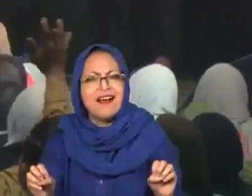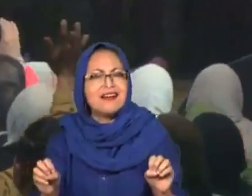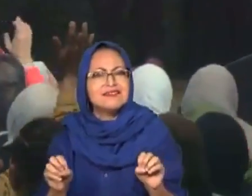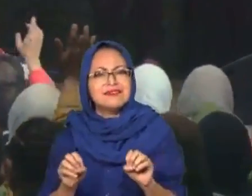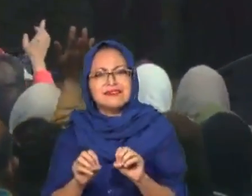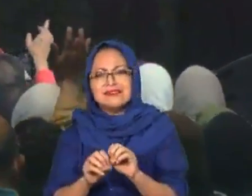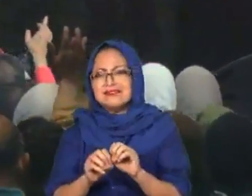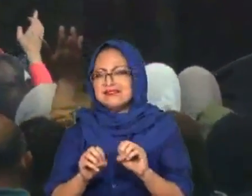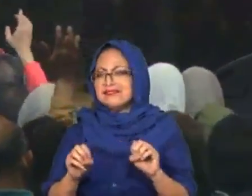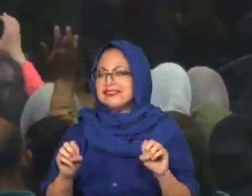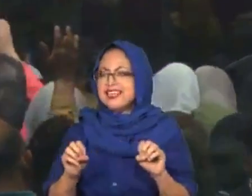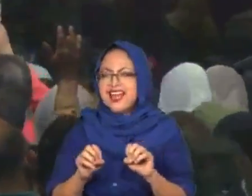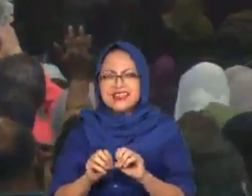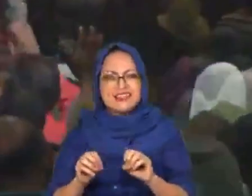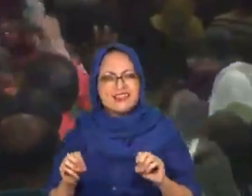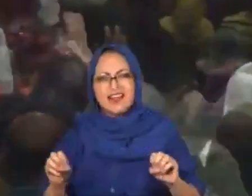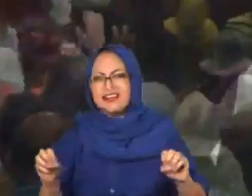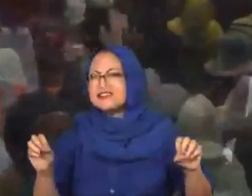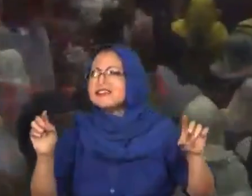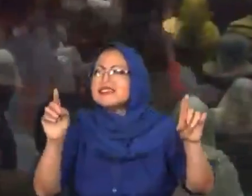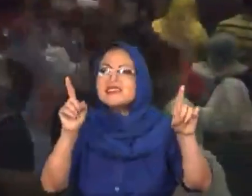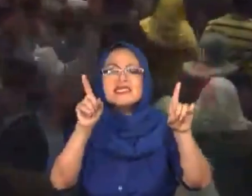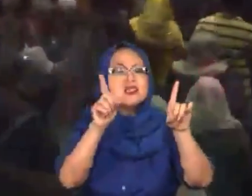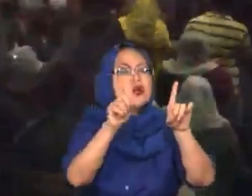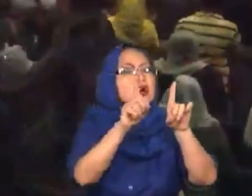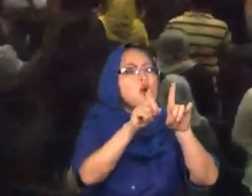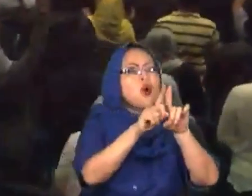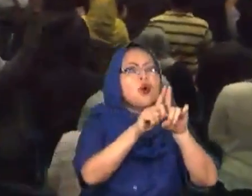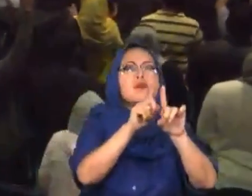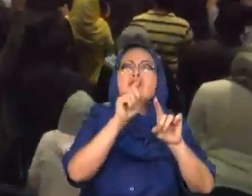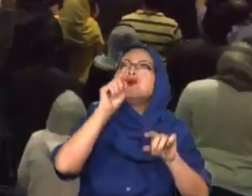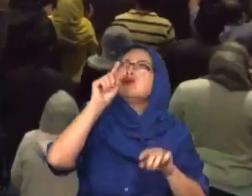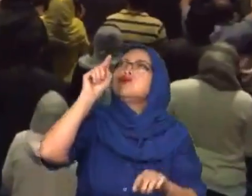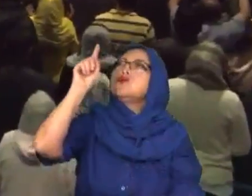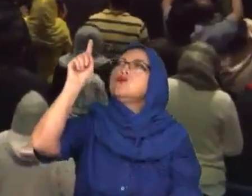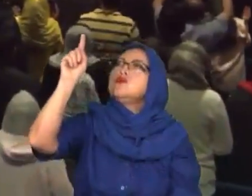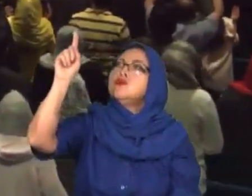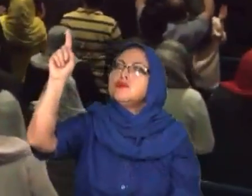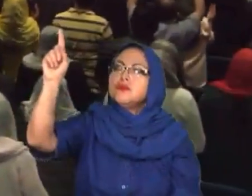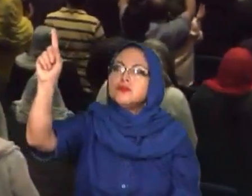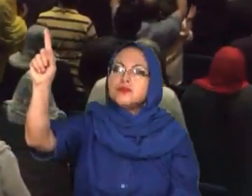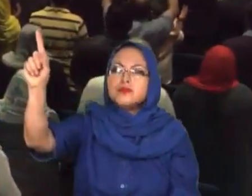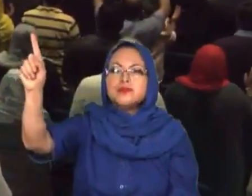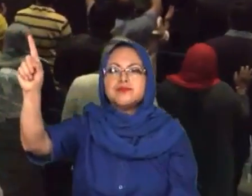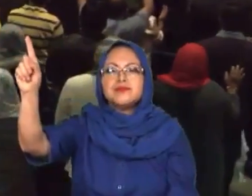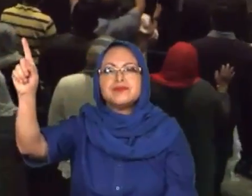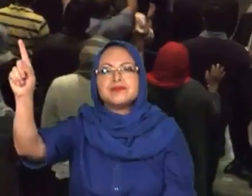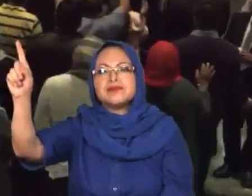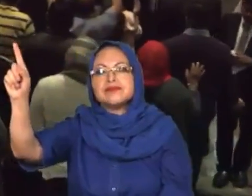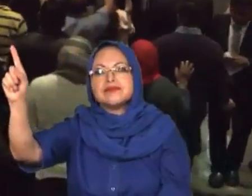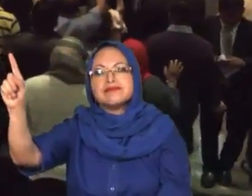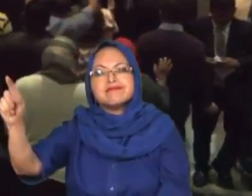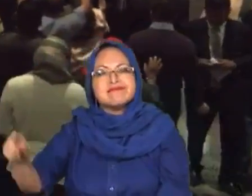No hay nadie como tú.